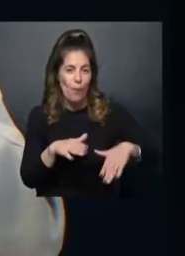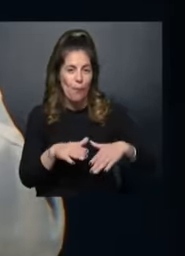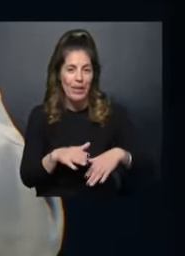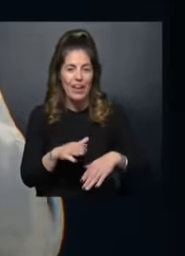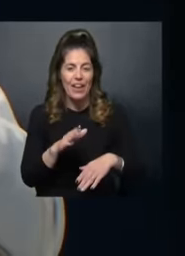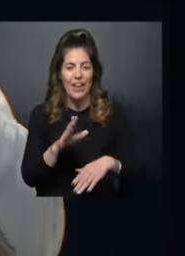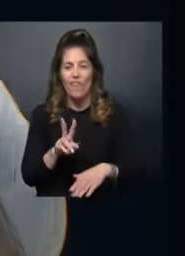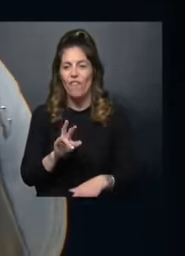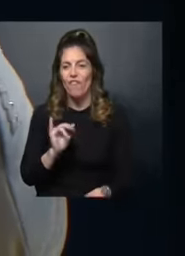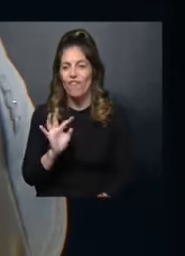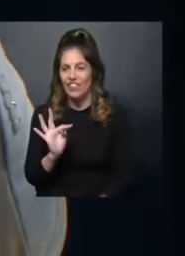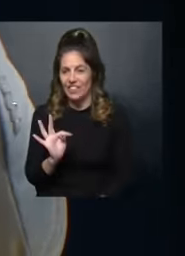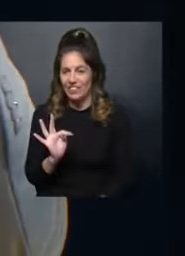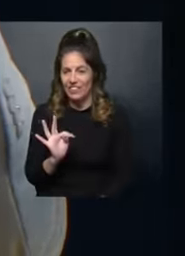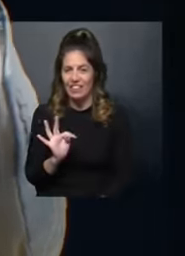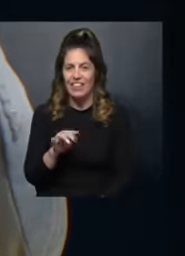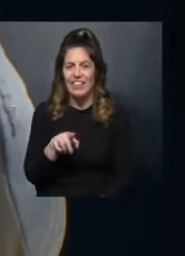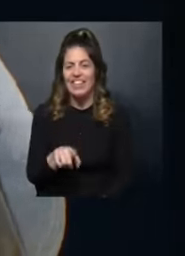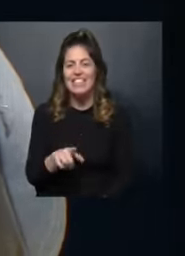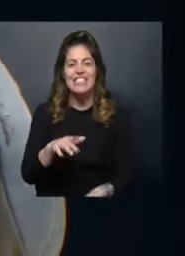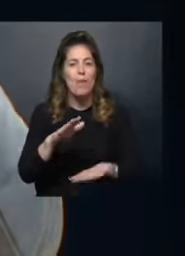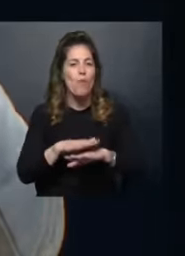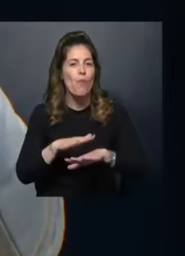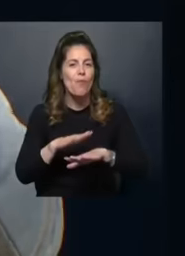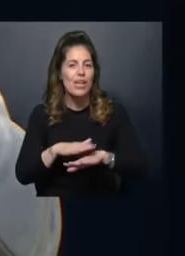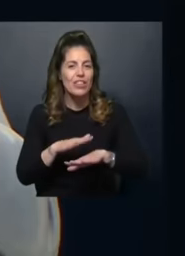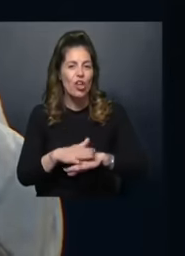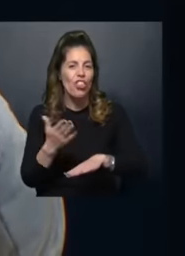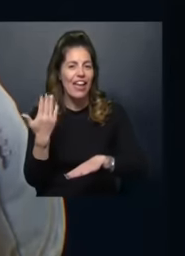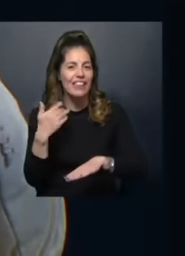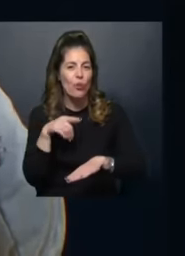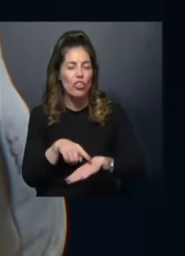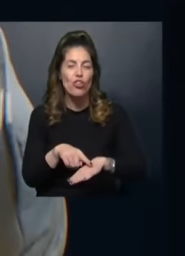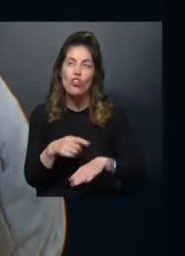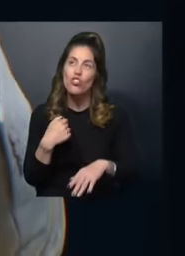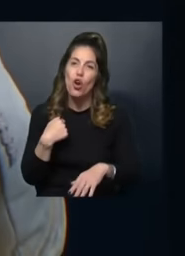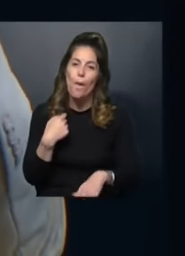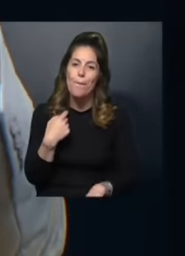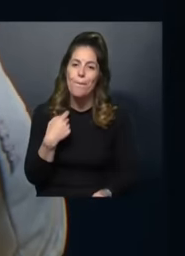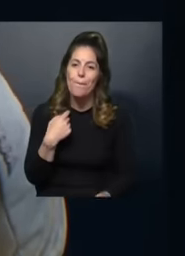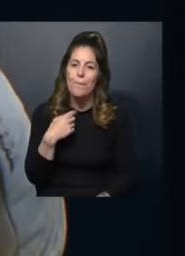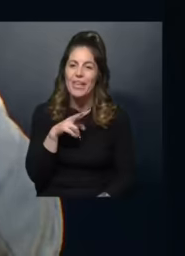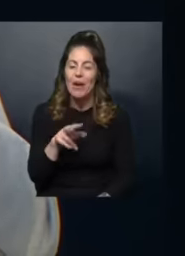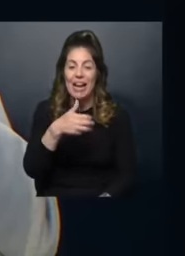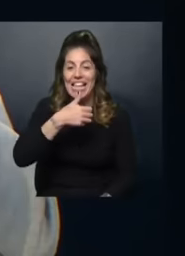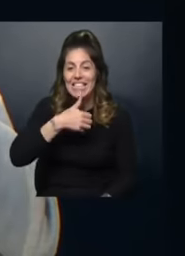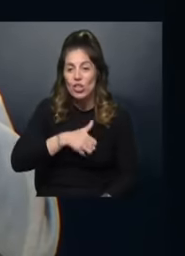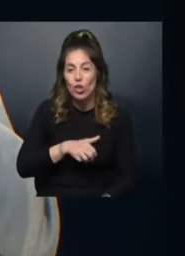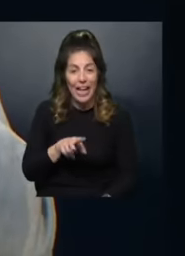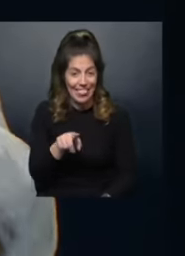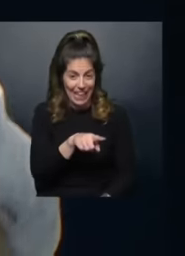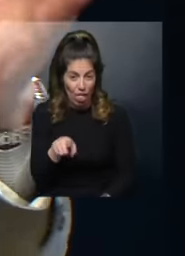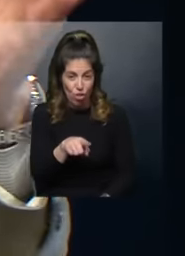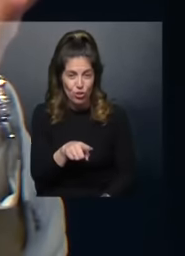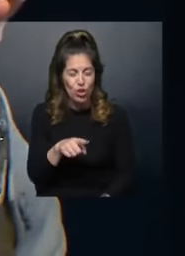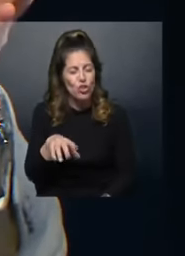Sí. Y en ese momento, cuando yo miraba las historias de ustedes, yo